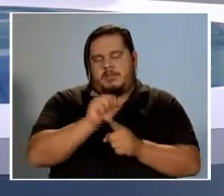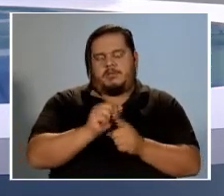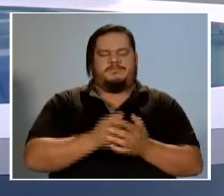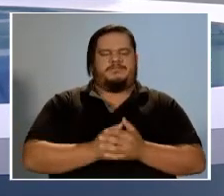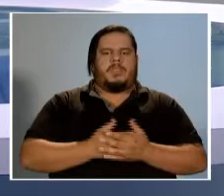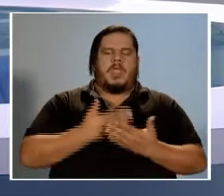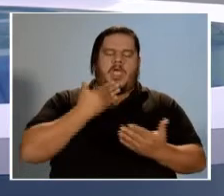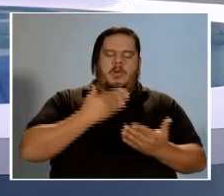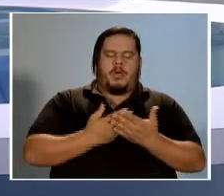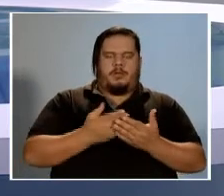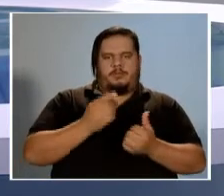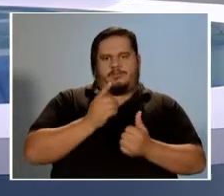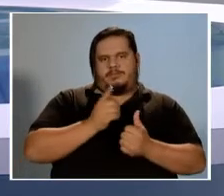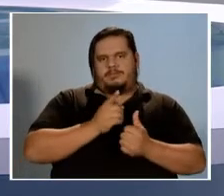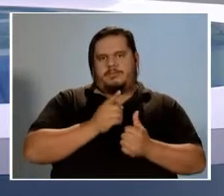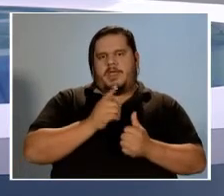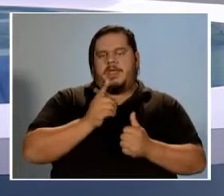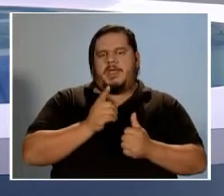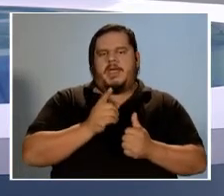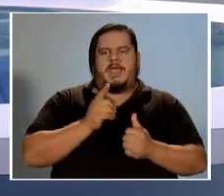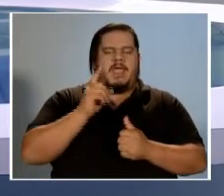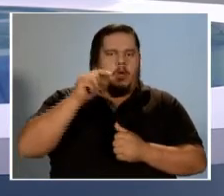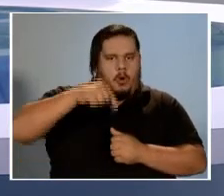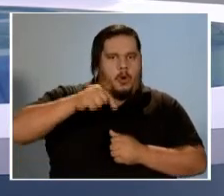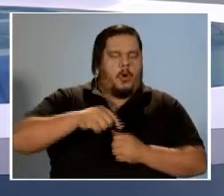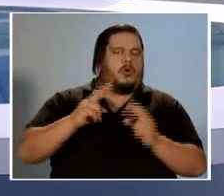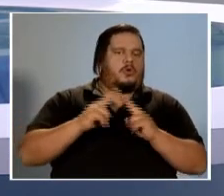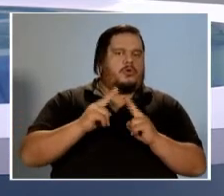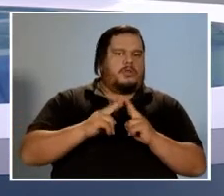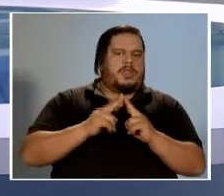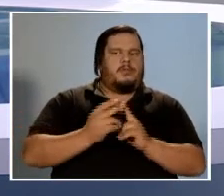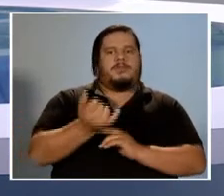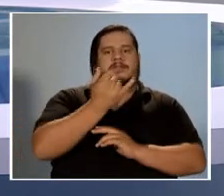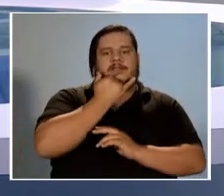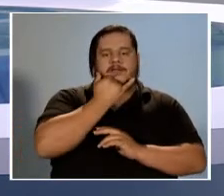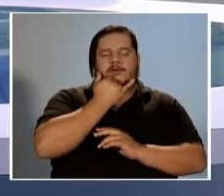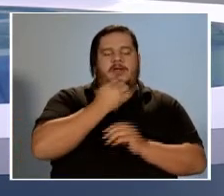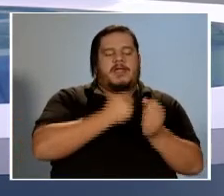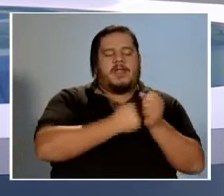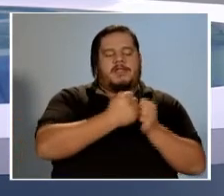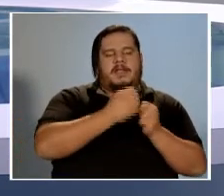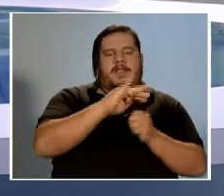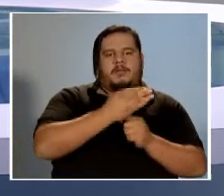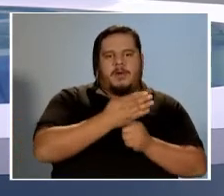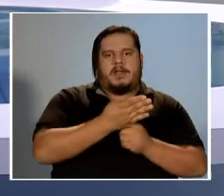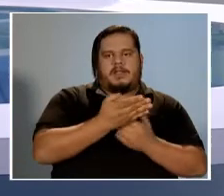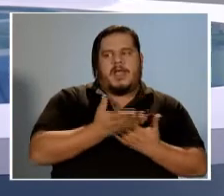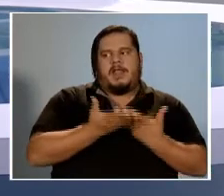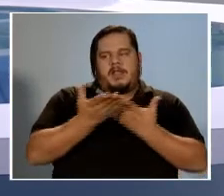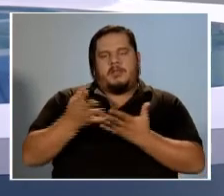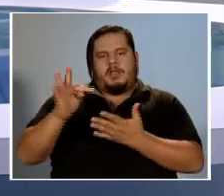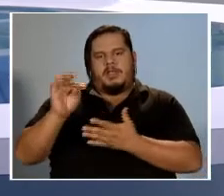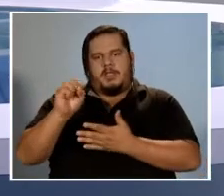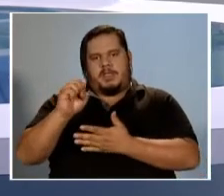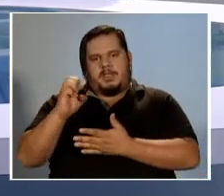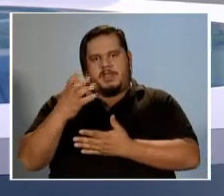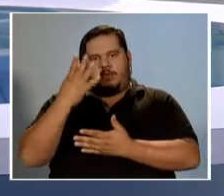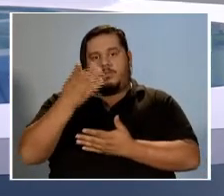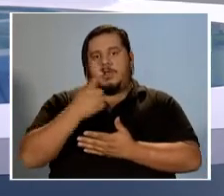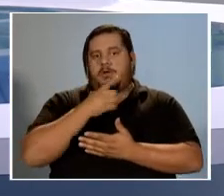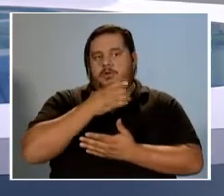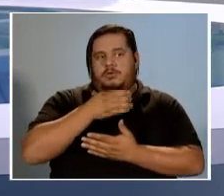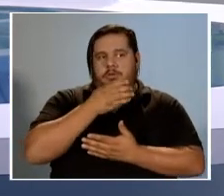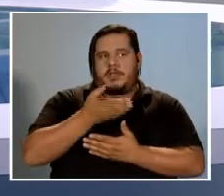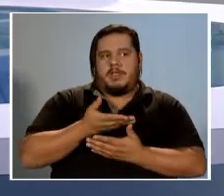hay que conocer el fallo en su totalidad. Hoy conocemos y de manera informal en el Tribunal Supremo de Elecciones, porque no somos parte en el expediente, es una consulta que se